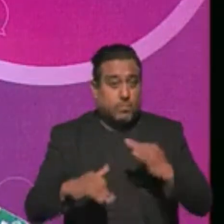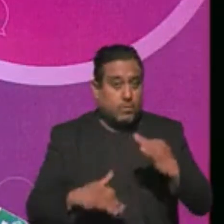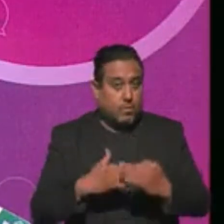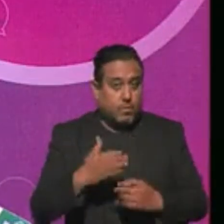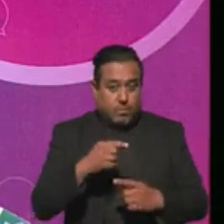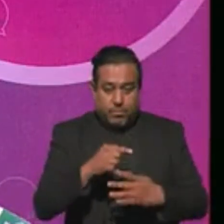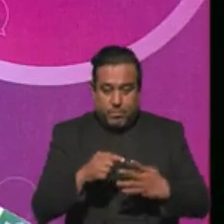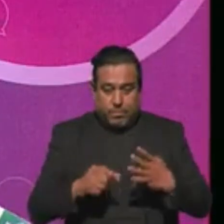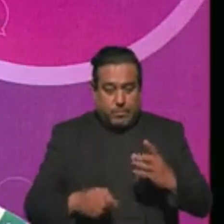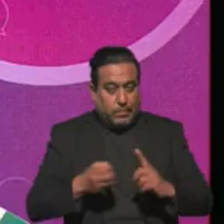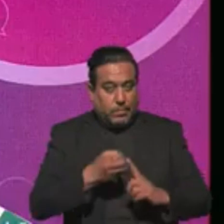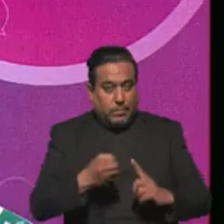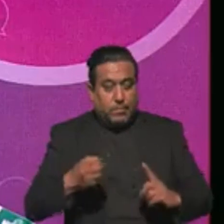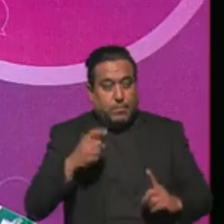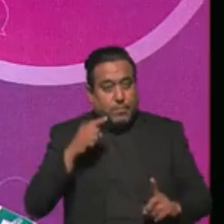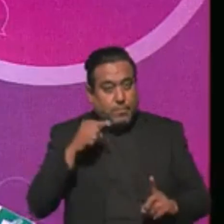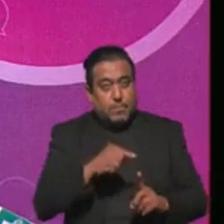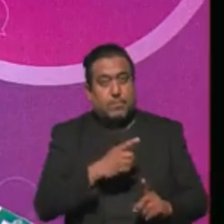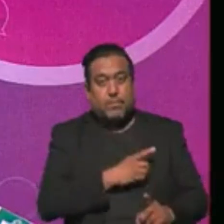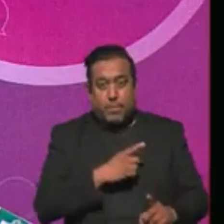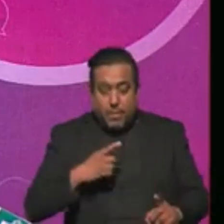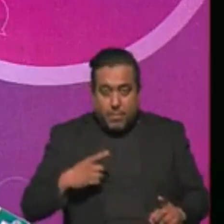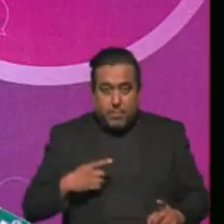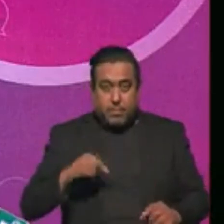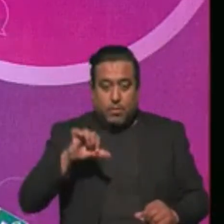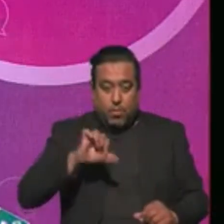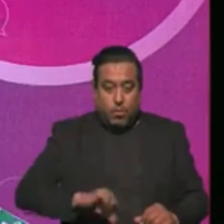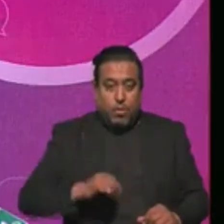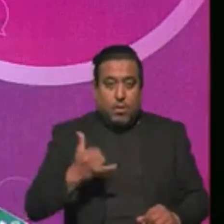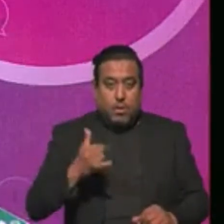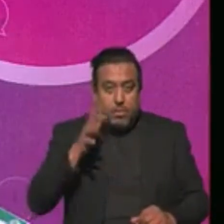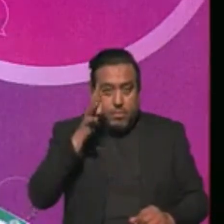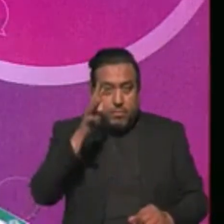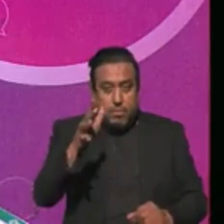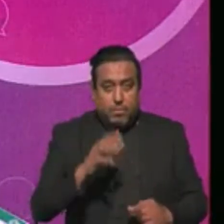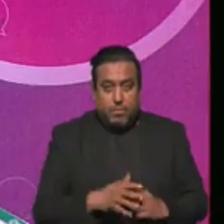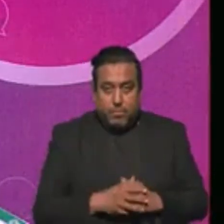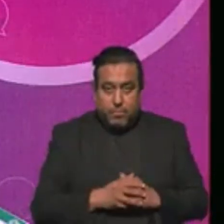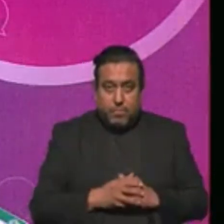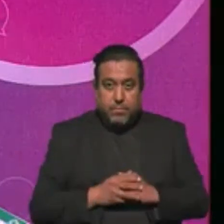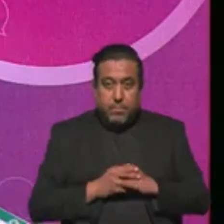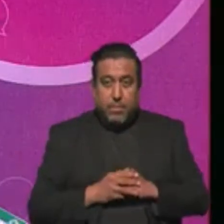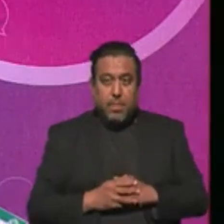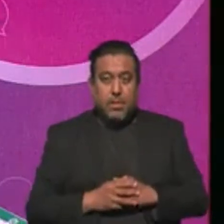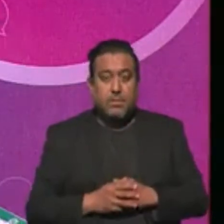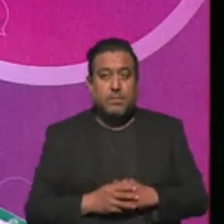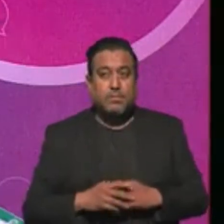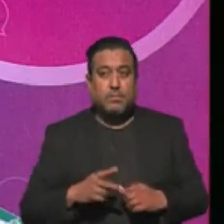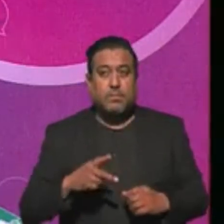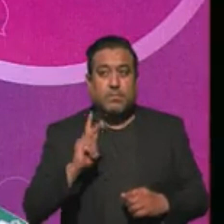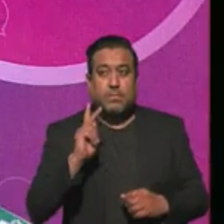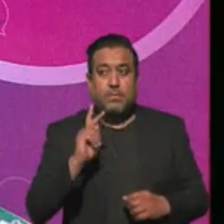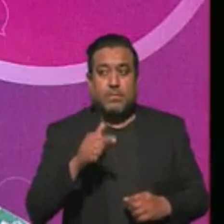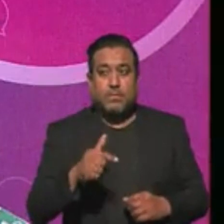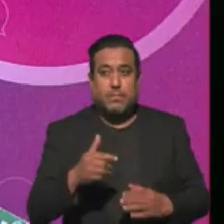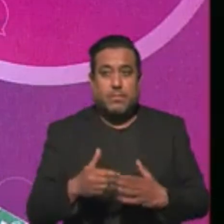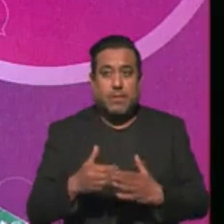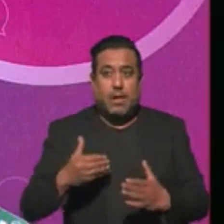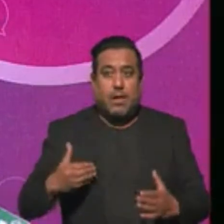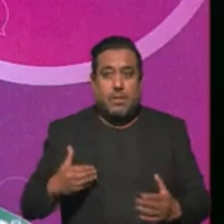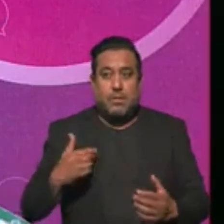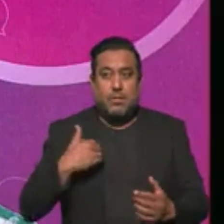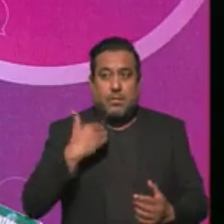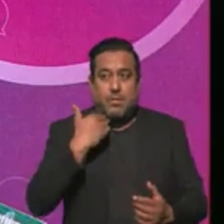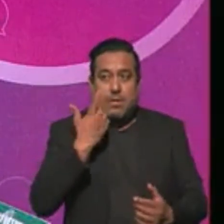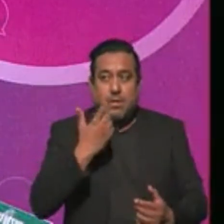órdenes deben de servir para hoy y para mañana Pero antes quiero también decirles